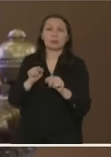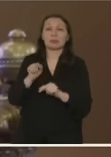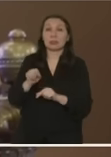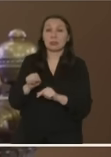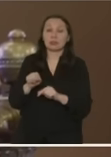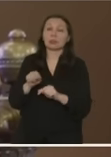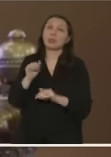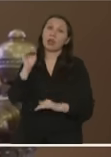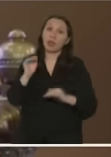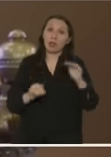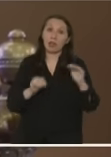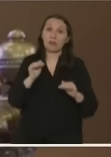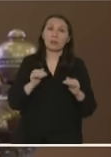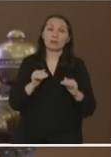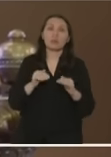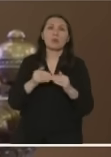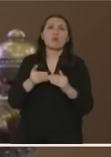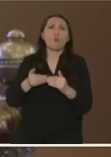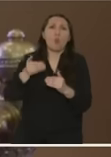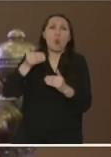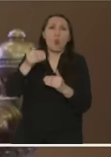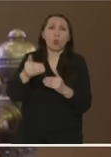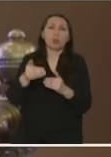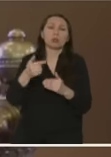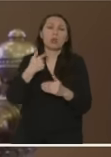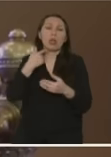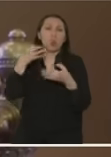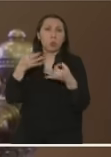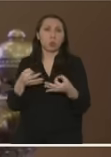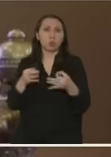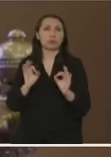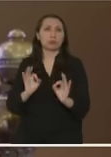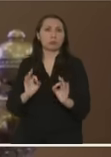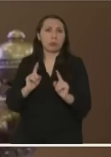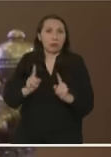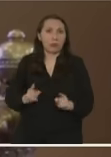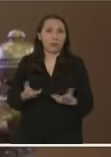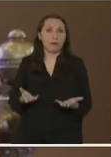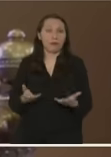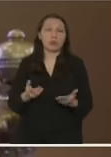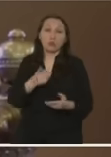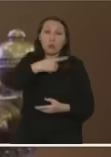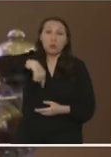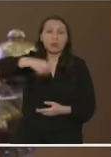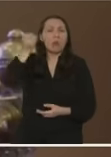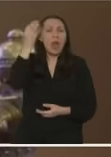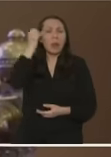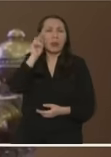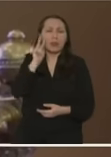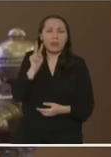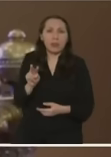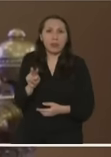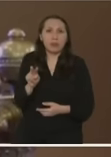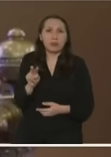fueron en ocasiones más allá de lo justo y razonable. Hemos aprendido de ello.